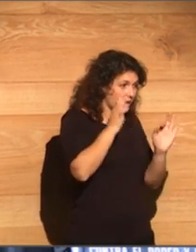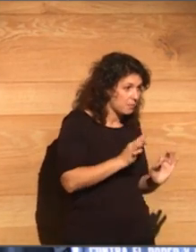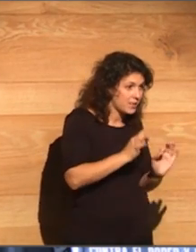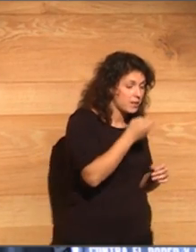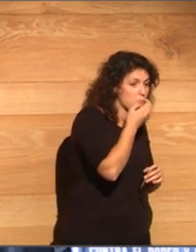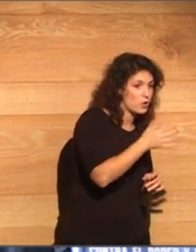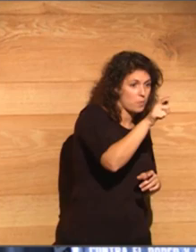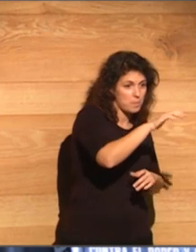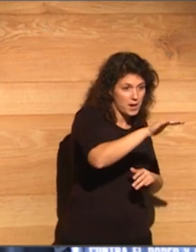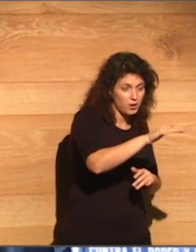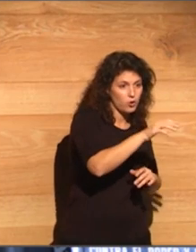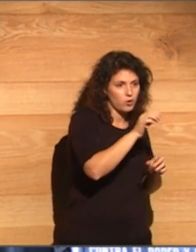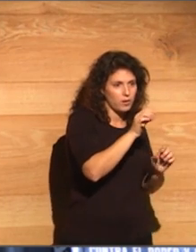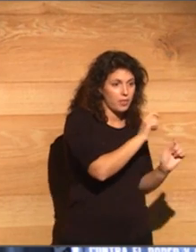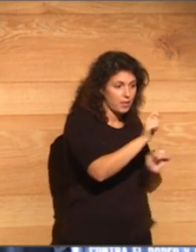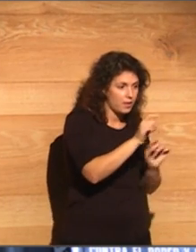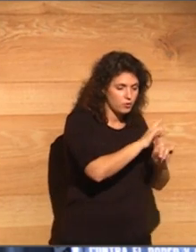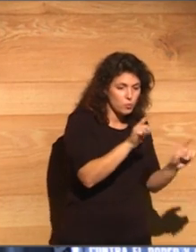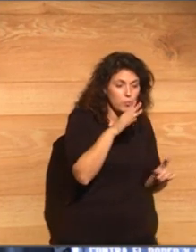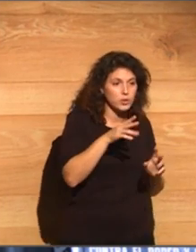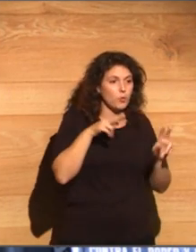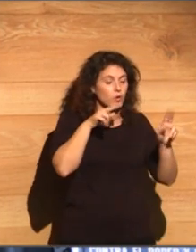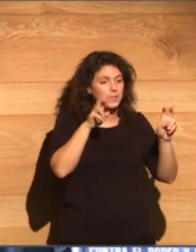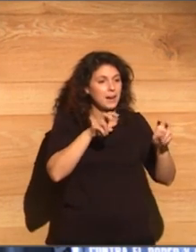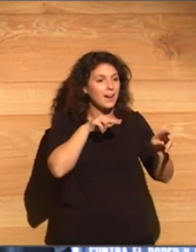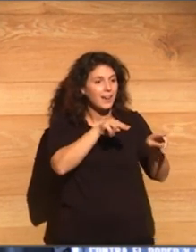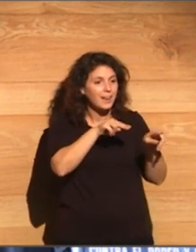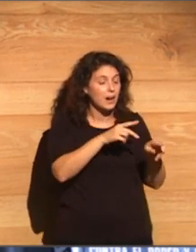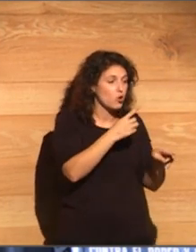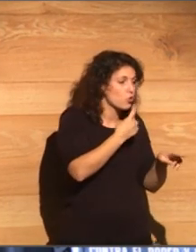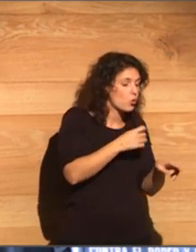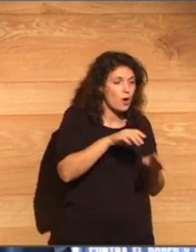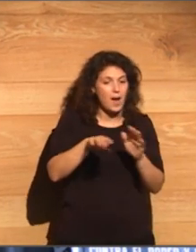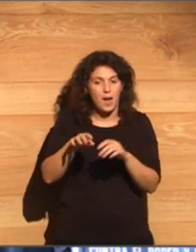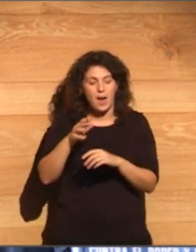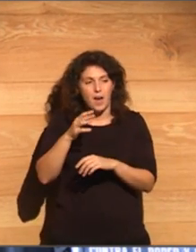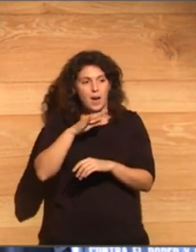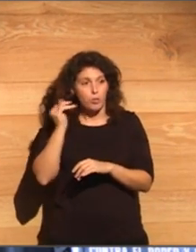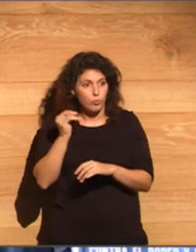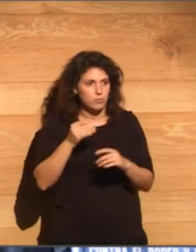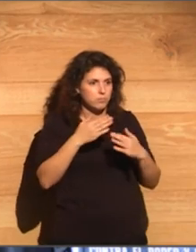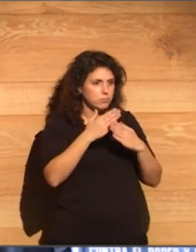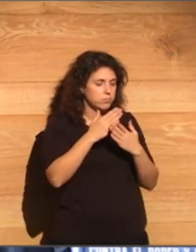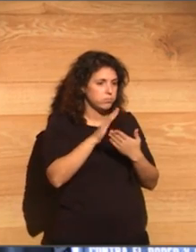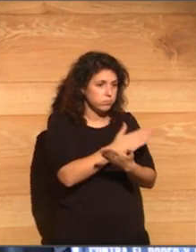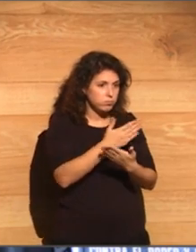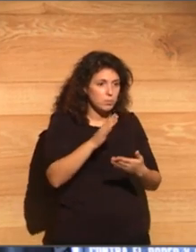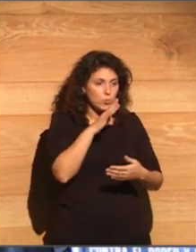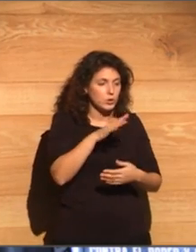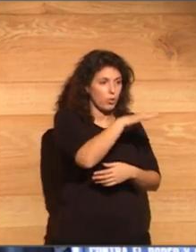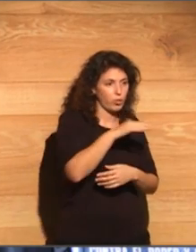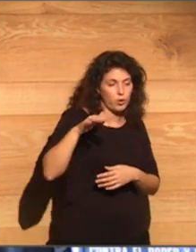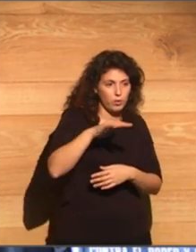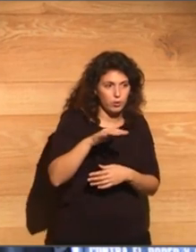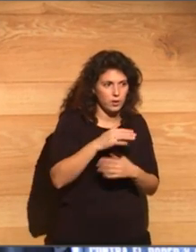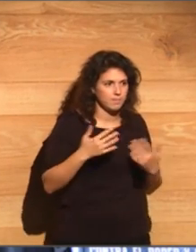malo, sino que hablaba de una guerra en la que uno era rojo o era azul, fundamentalmente por razones geográficas, por donde te pillara la guerra. La